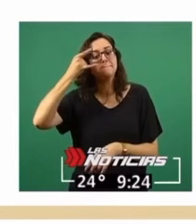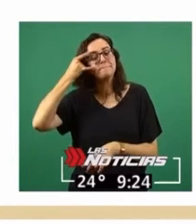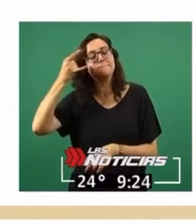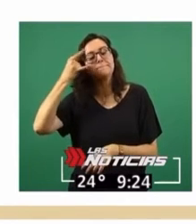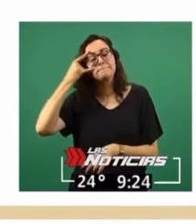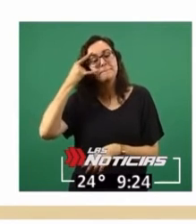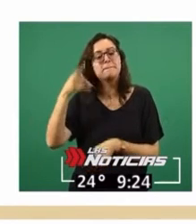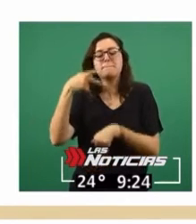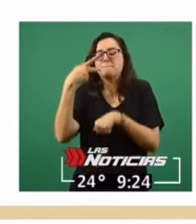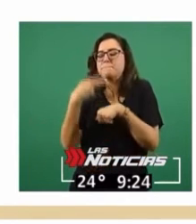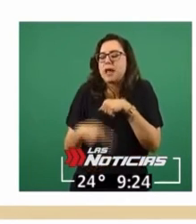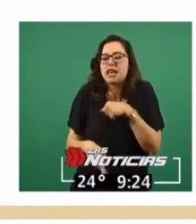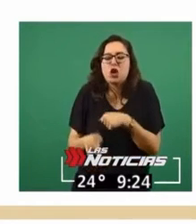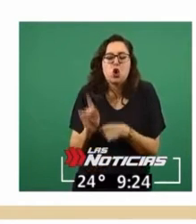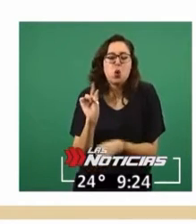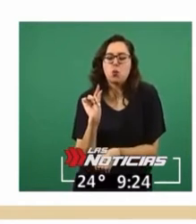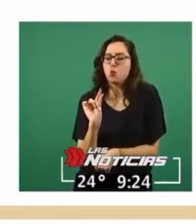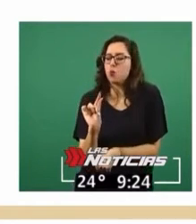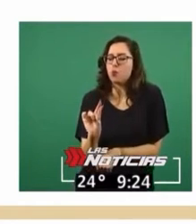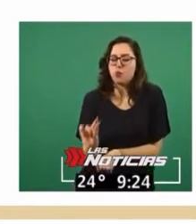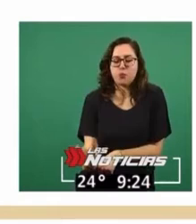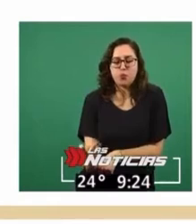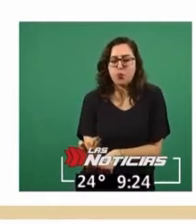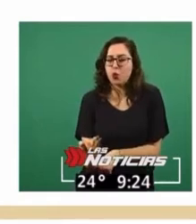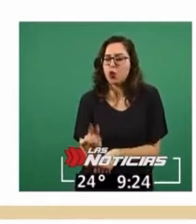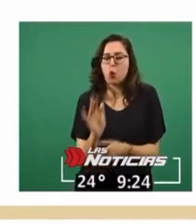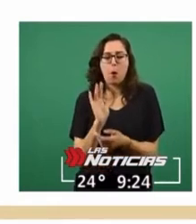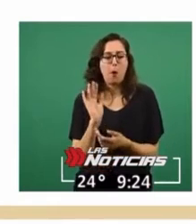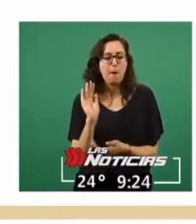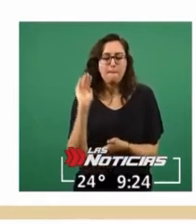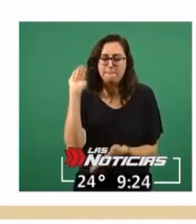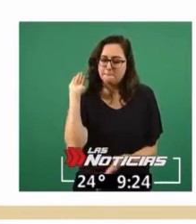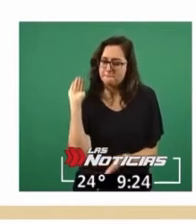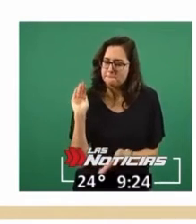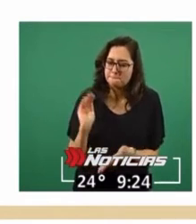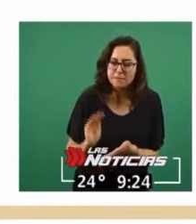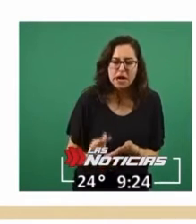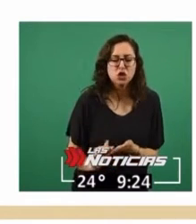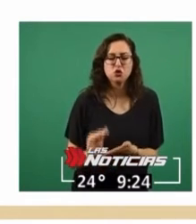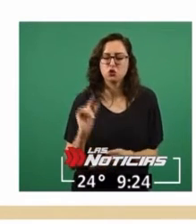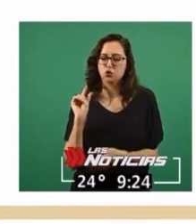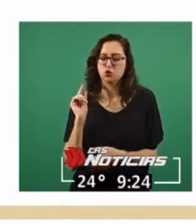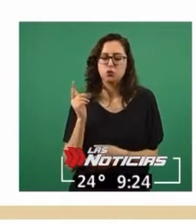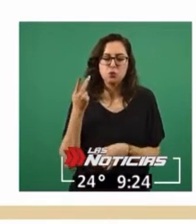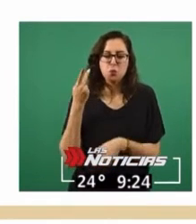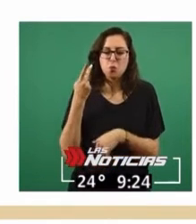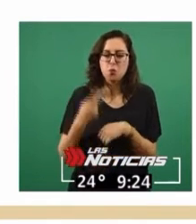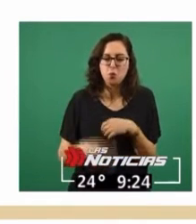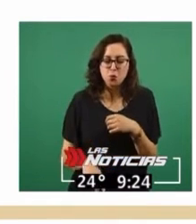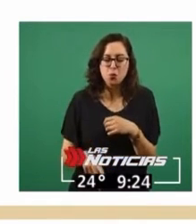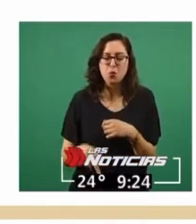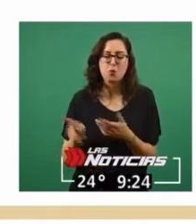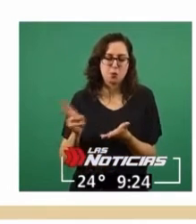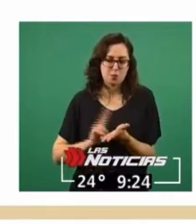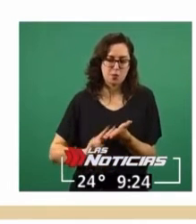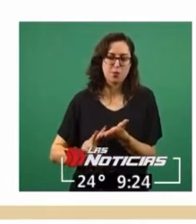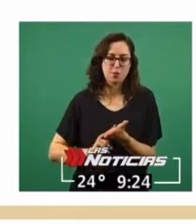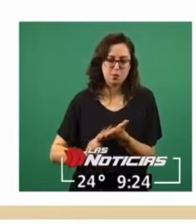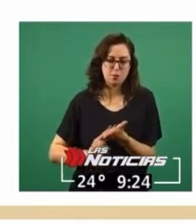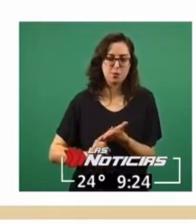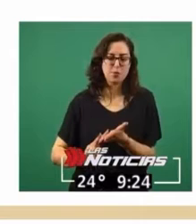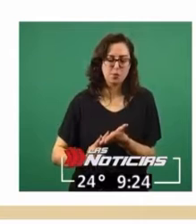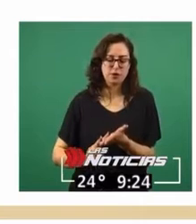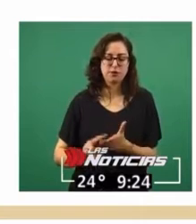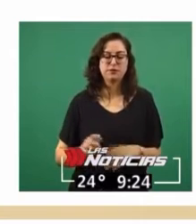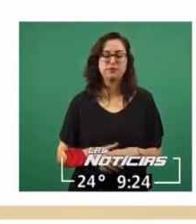cumplan con las características y los factores para determinar que no hay no hay estados en color rojo ningún